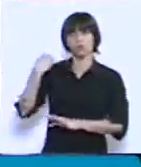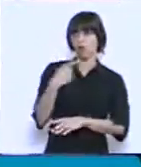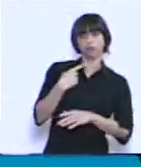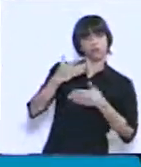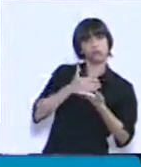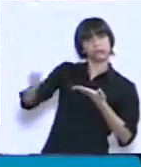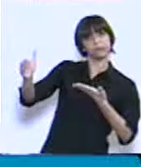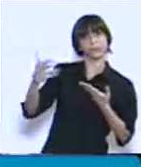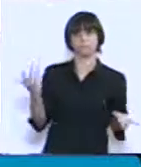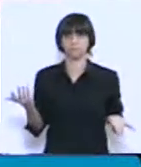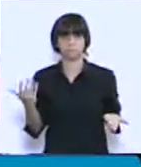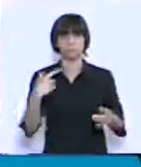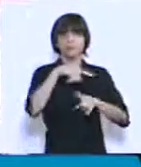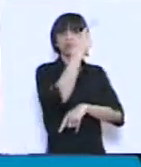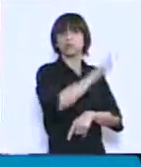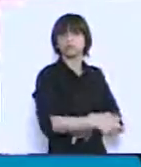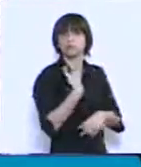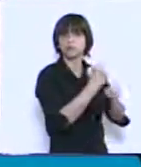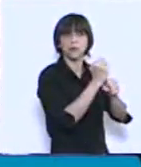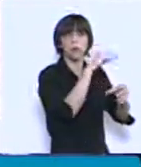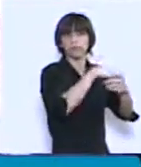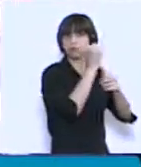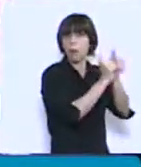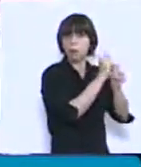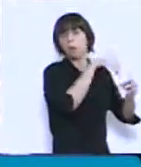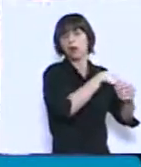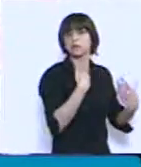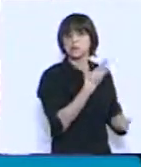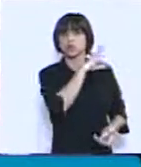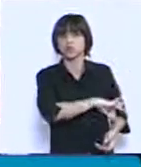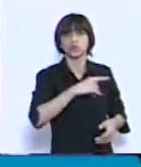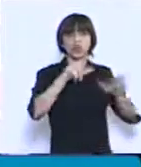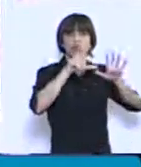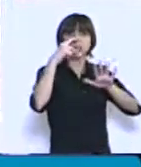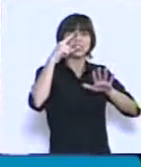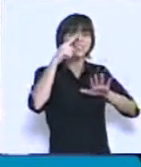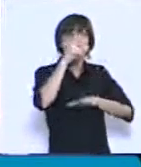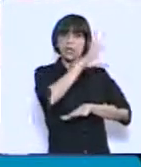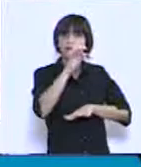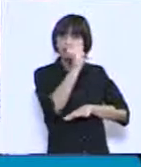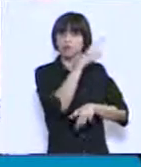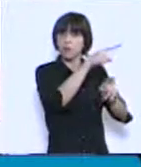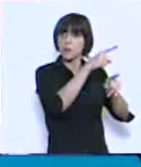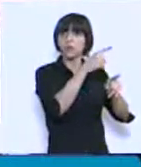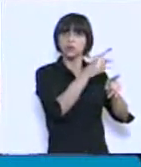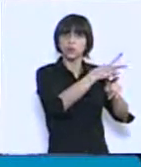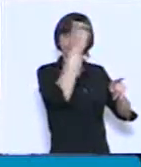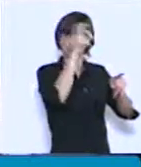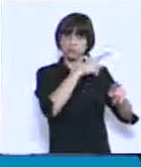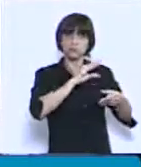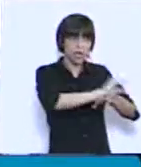relación de dependencia con un ingreso de 7.500 pesos puede percibir asignación por hijo, díganme por